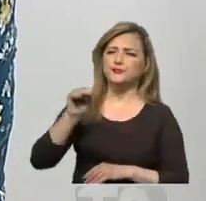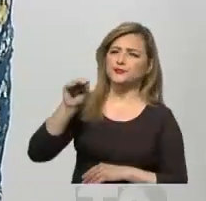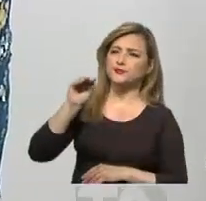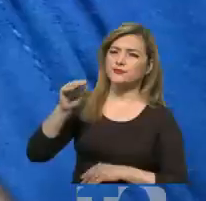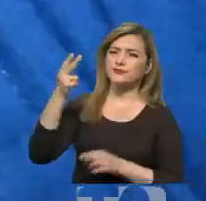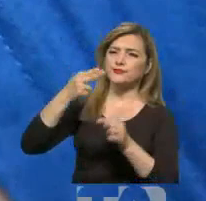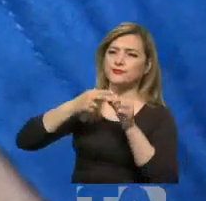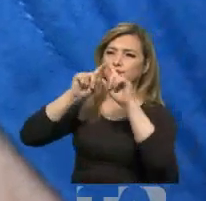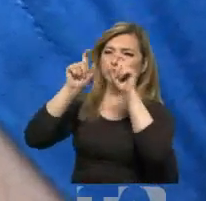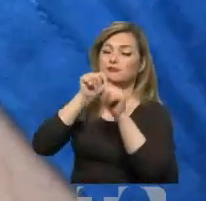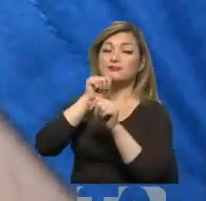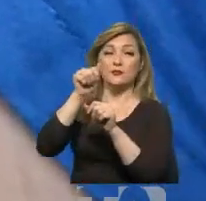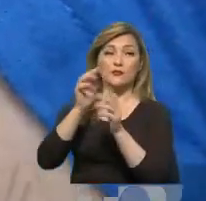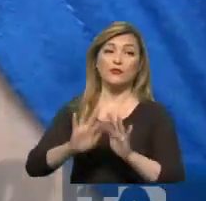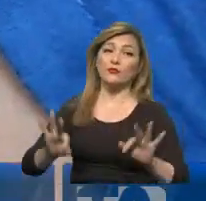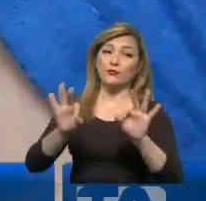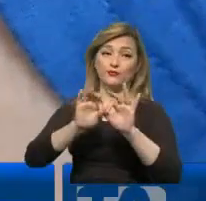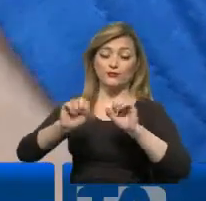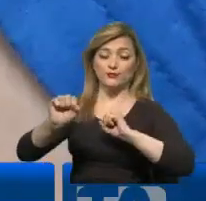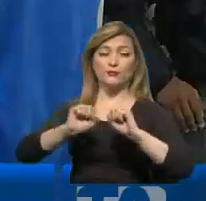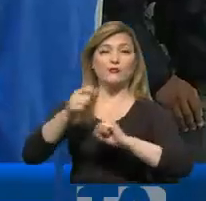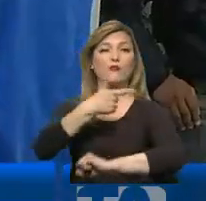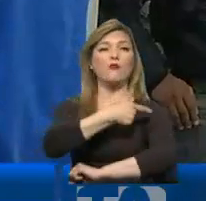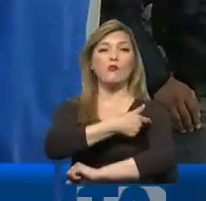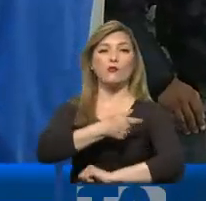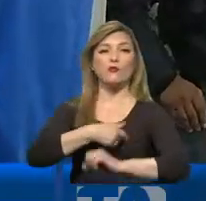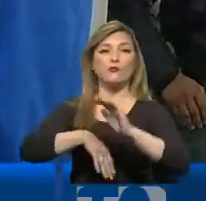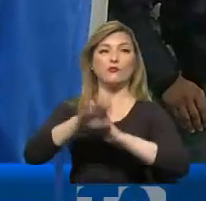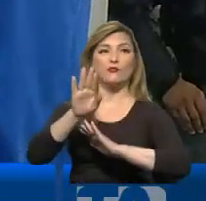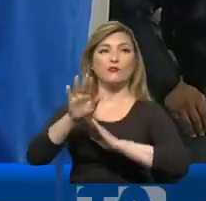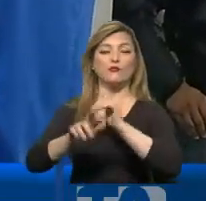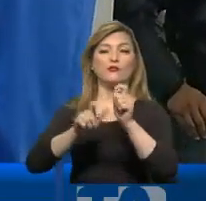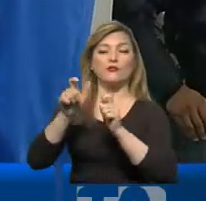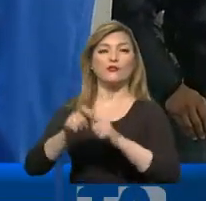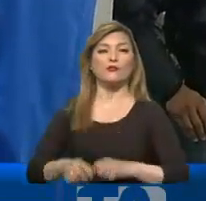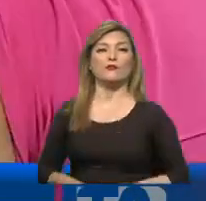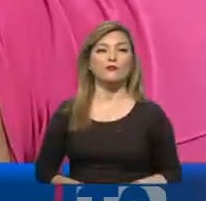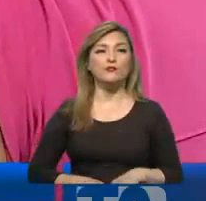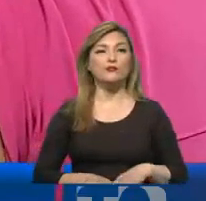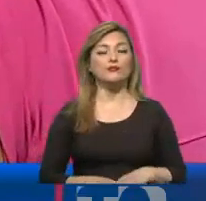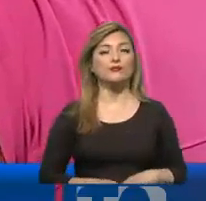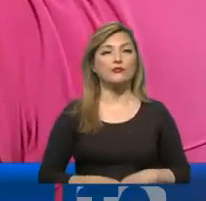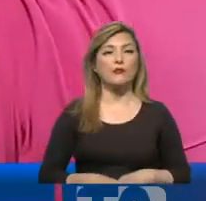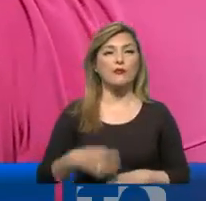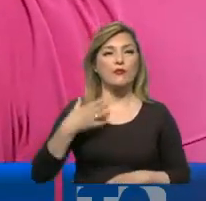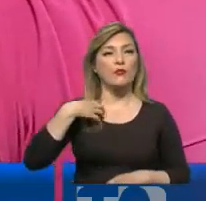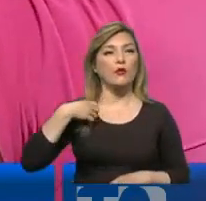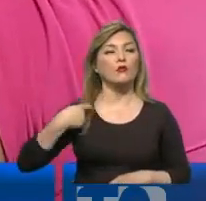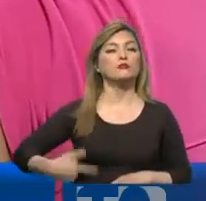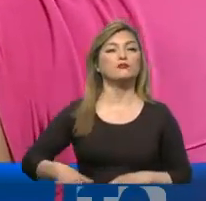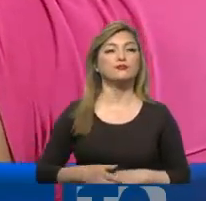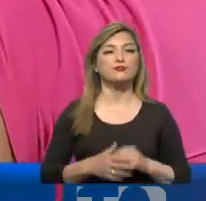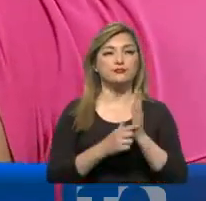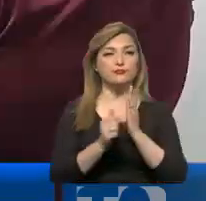sector privado es vital para agilizar la colocación de las dosis a la mayor cantidad de la población. Esto mientras el Ministerio de